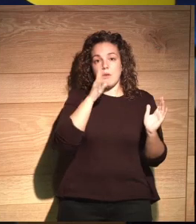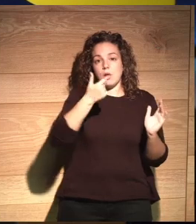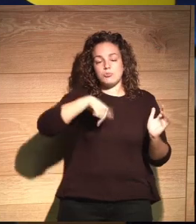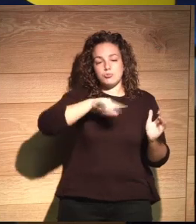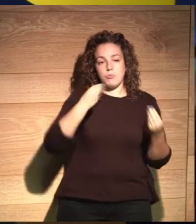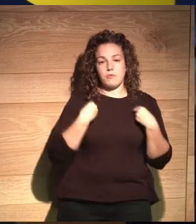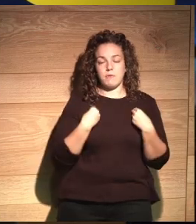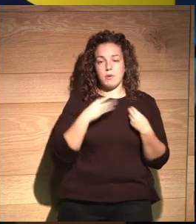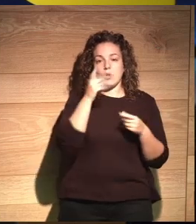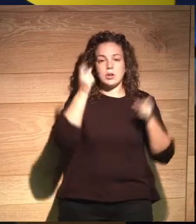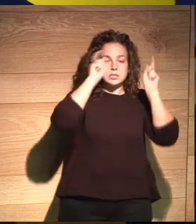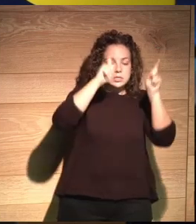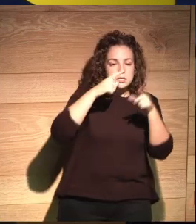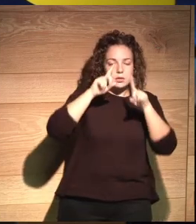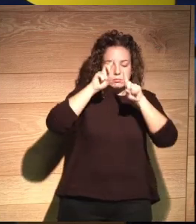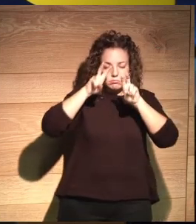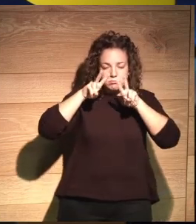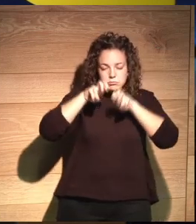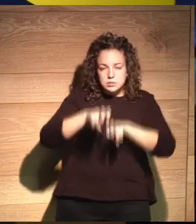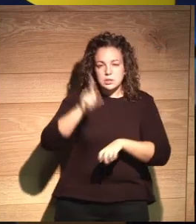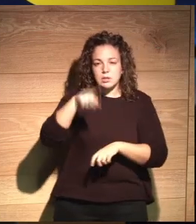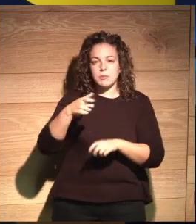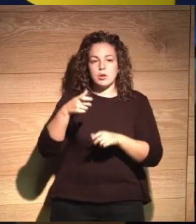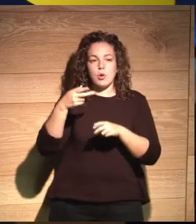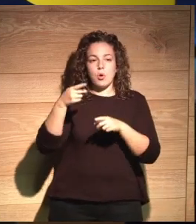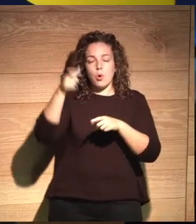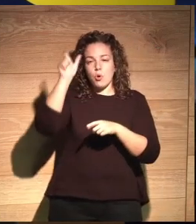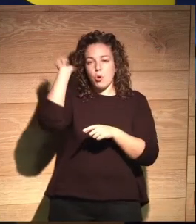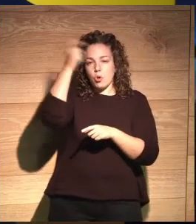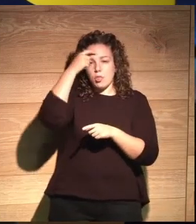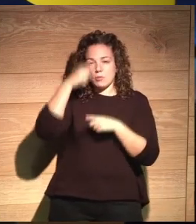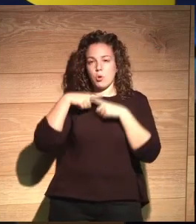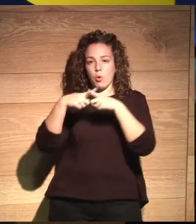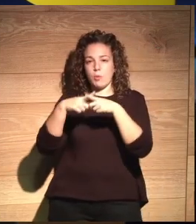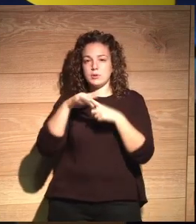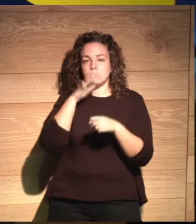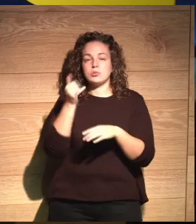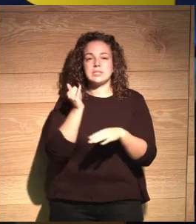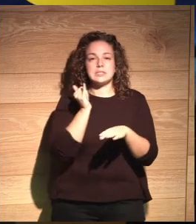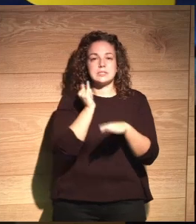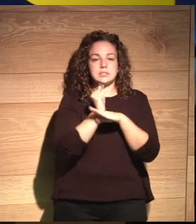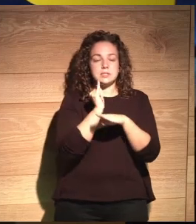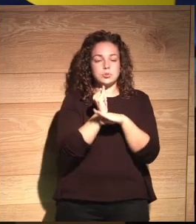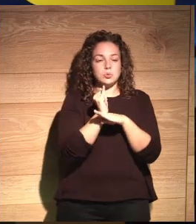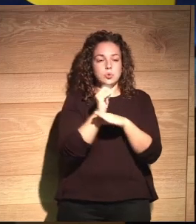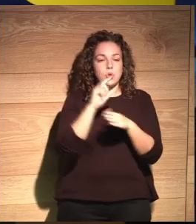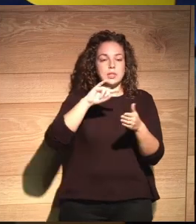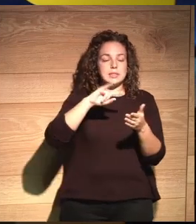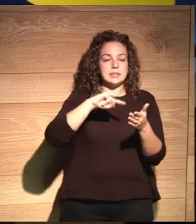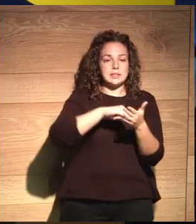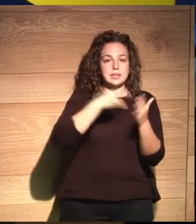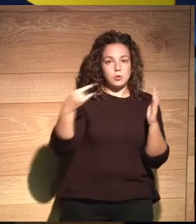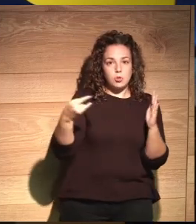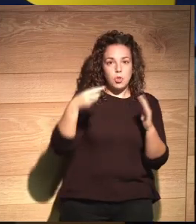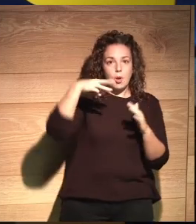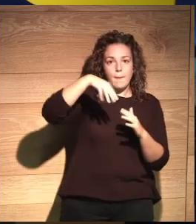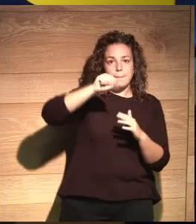investiga comparte conocimientos básicamente radicado en el instituto y tecnológico de